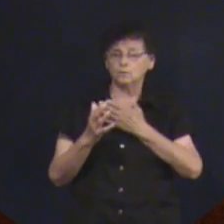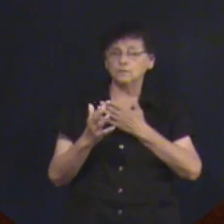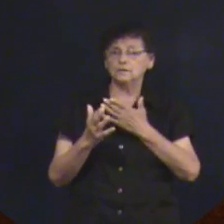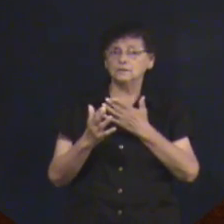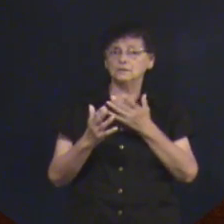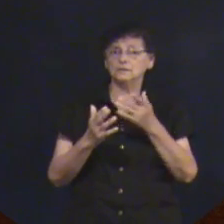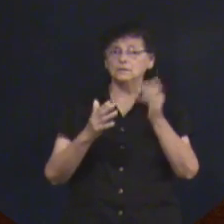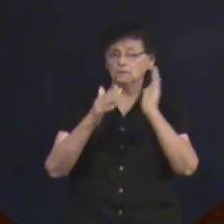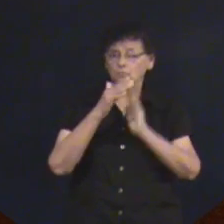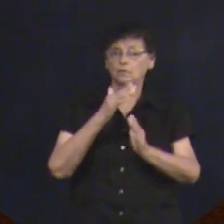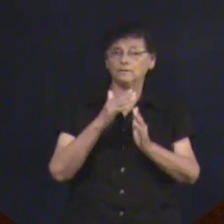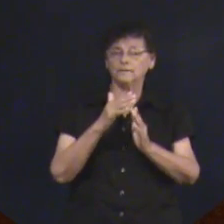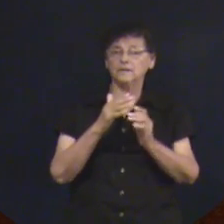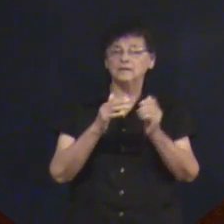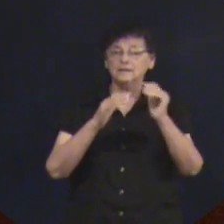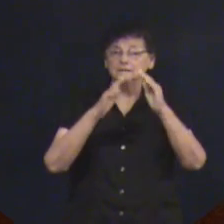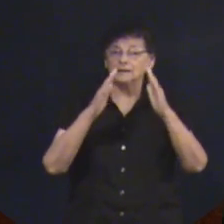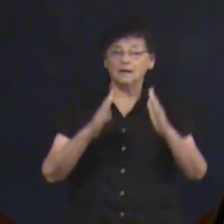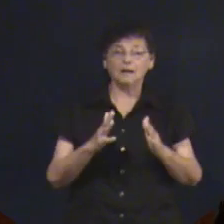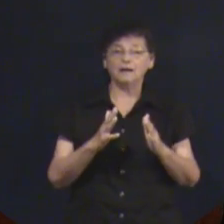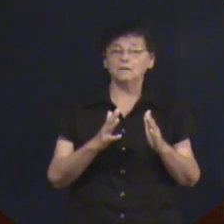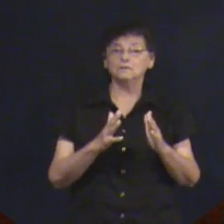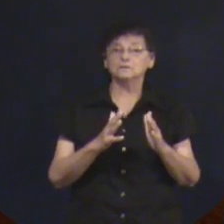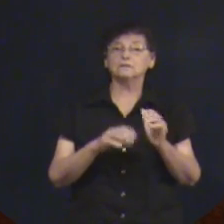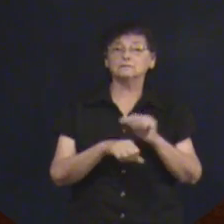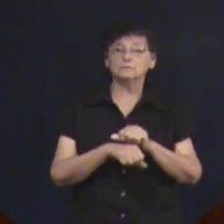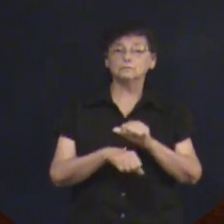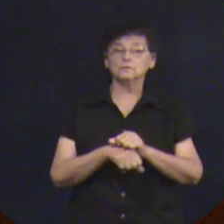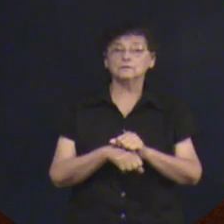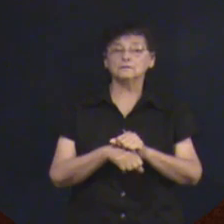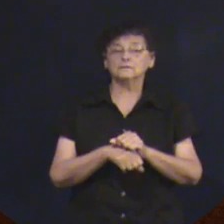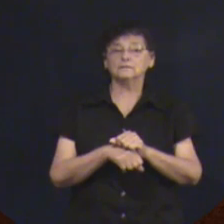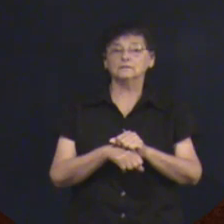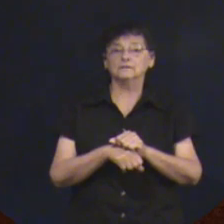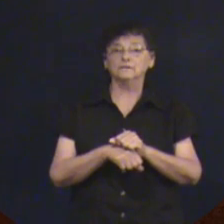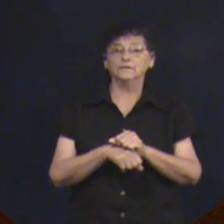humildes en casa, en el trabajo.